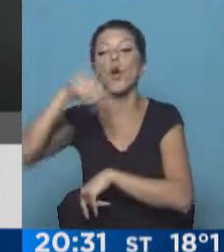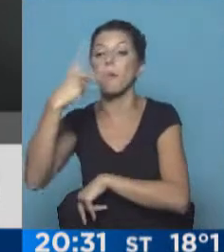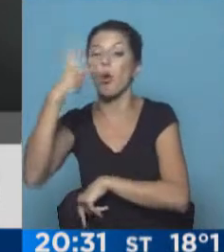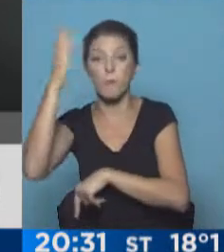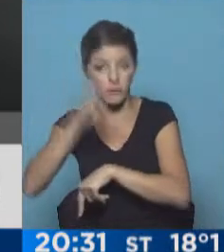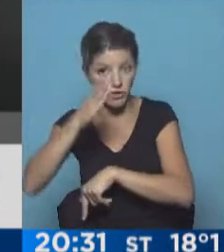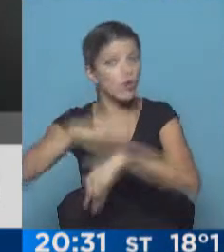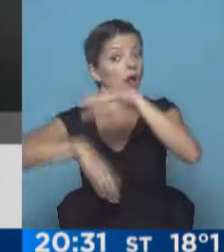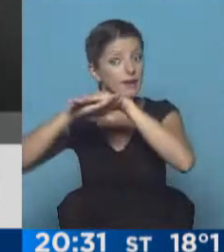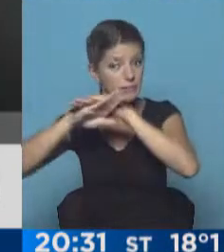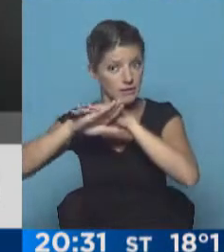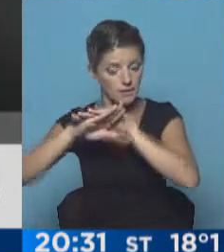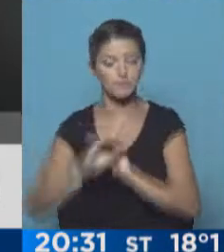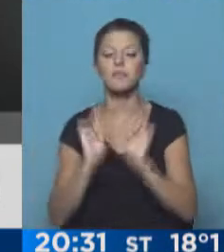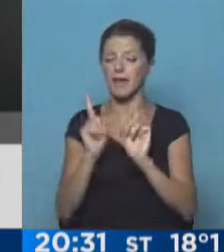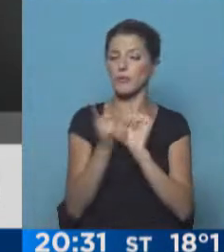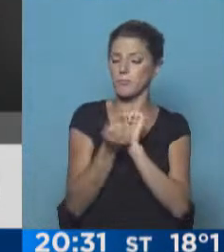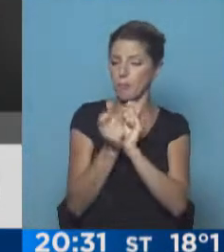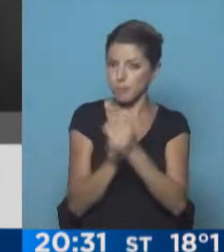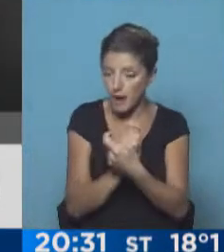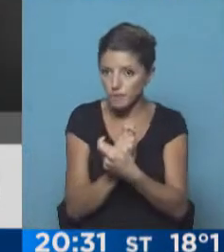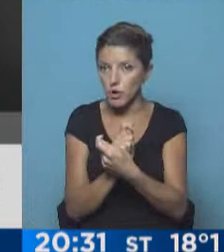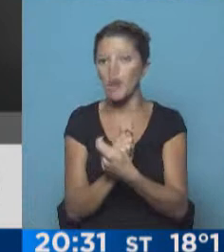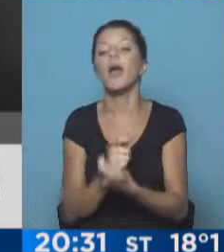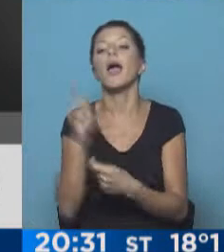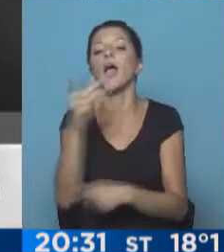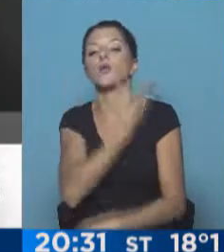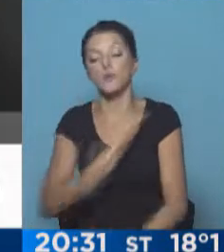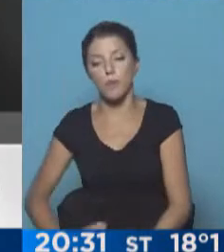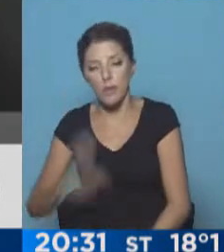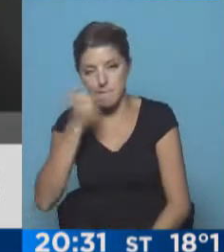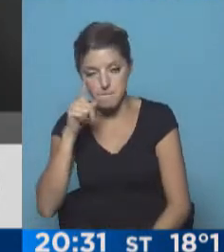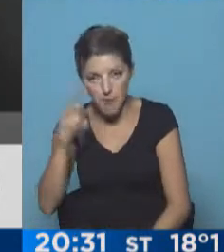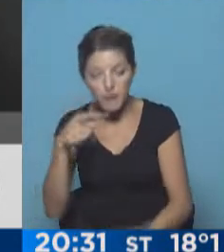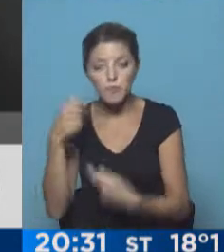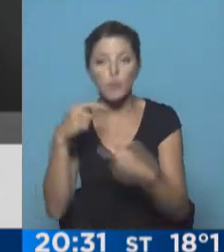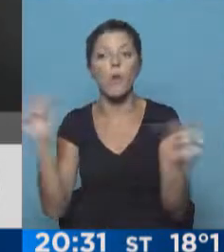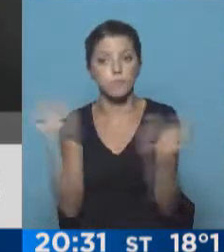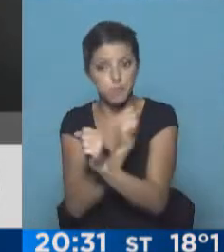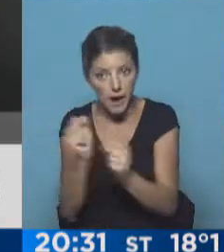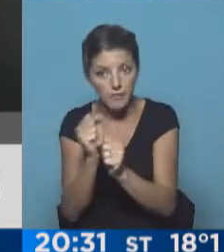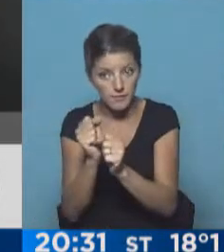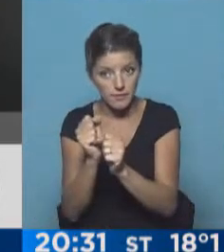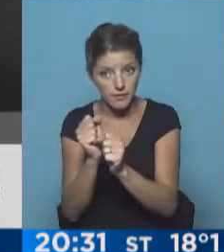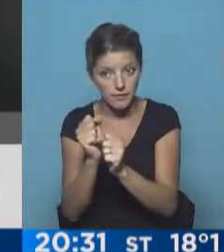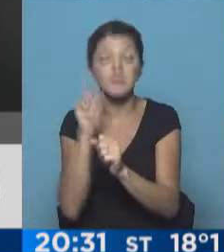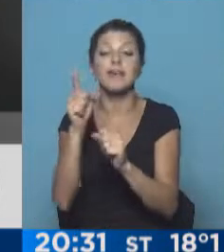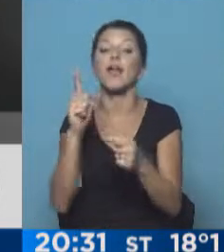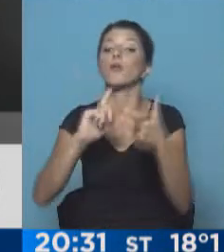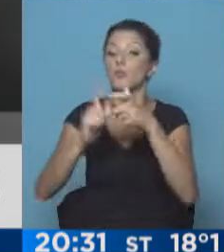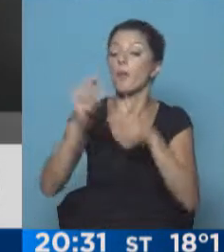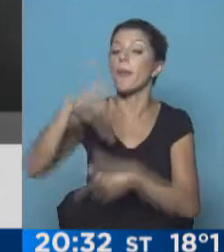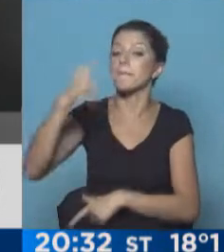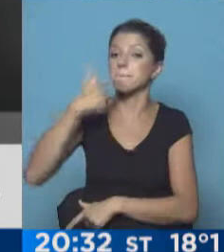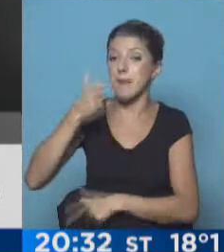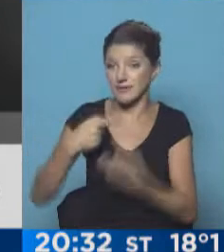La introducción de estas reformas permitió al oficialismo de Cambiemos sumar al dictamen de mayoría el respaldo del Frente Renovador, el masismo, también del